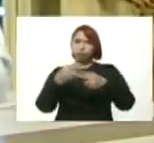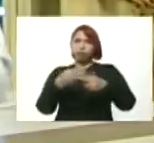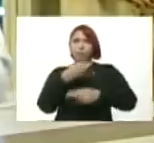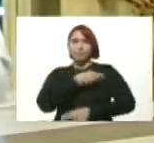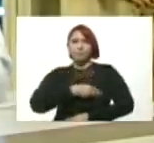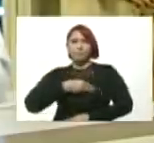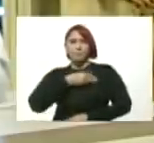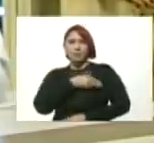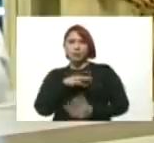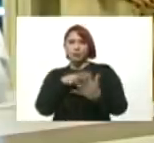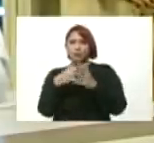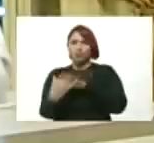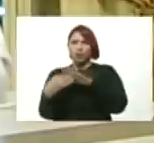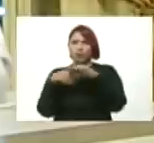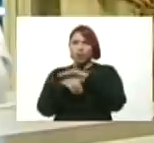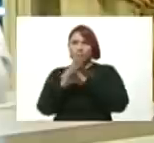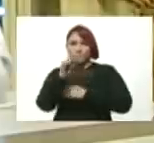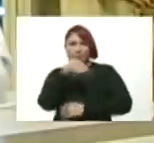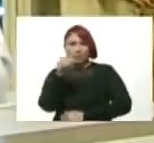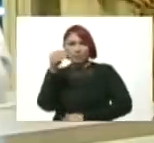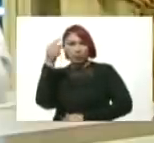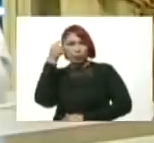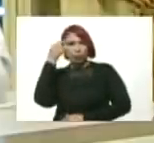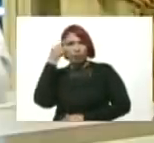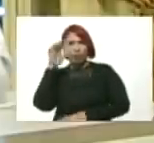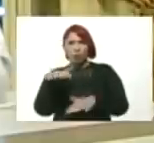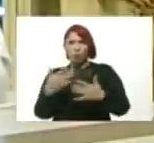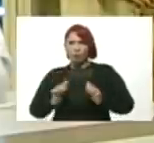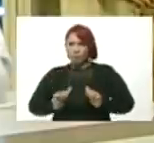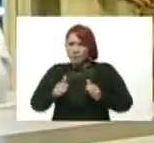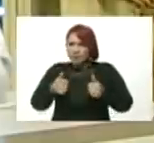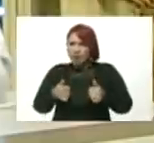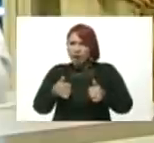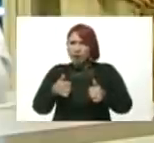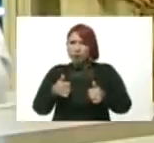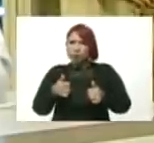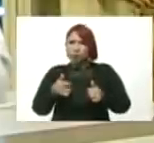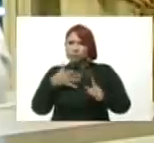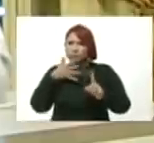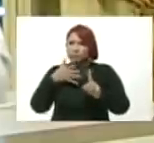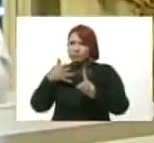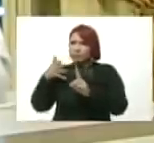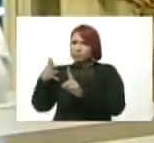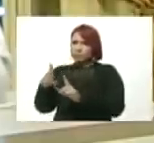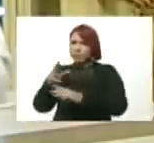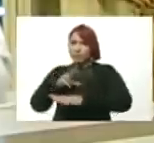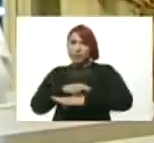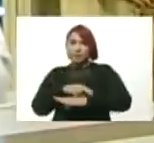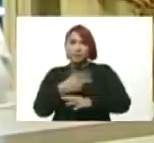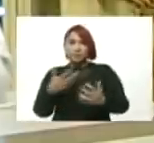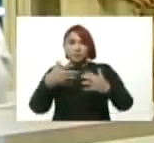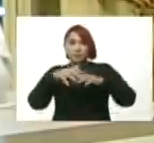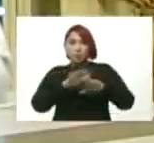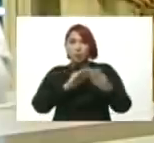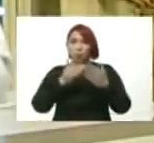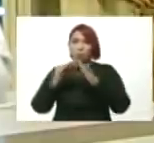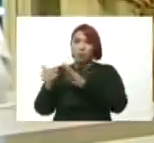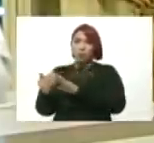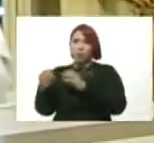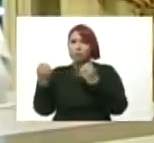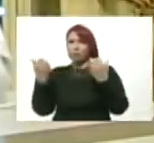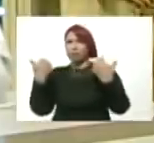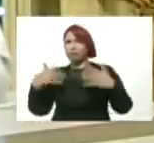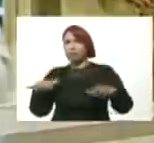adentro bendito día el día que empezaron a formar en medicina integral comunitaria a cientos